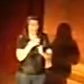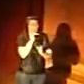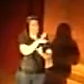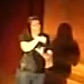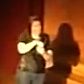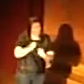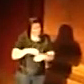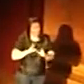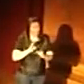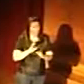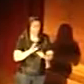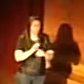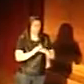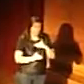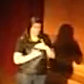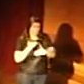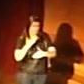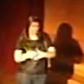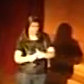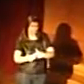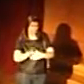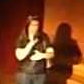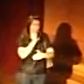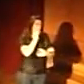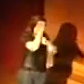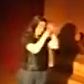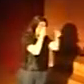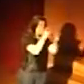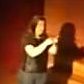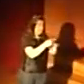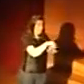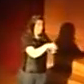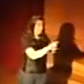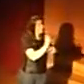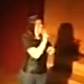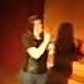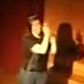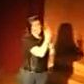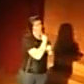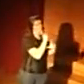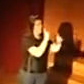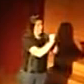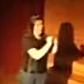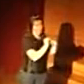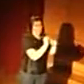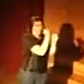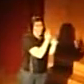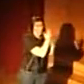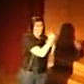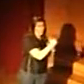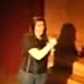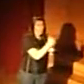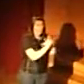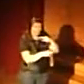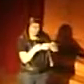paso siguiente o el escalón siguiente a la interpretación de las arquitecturas y de las perspectivas ella una